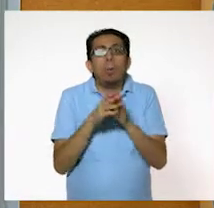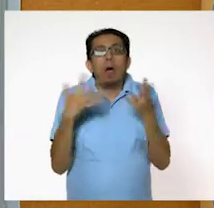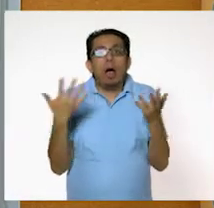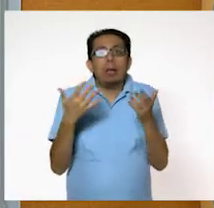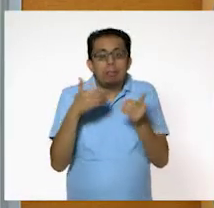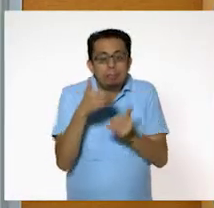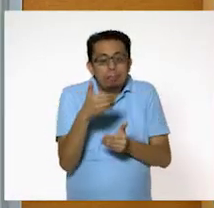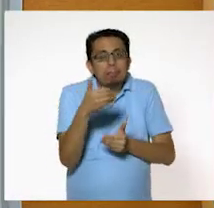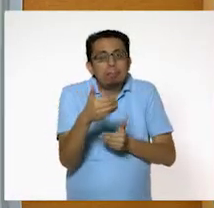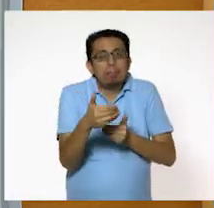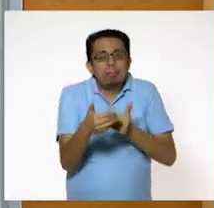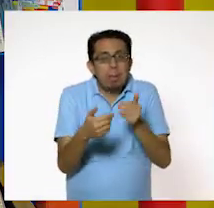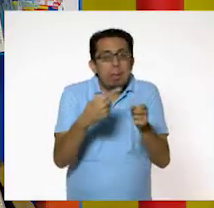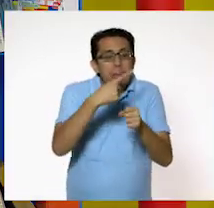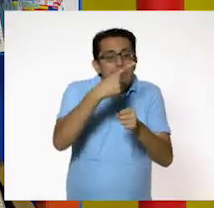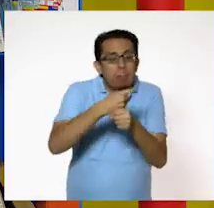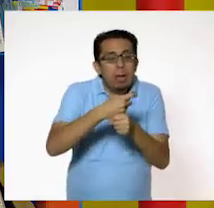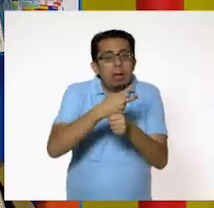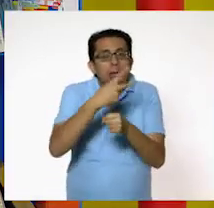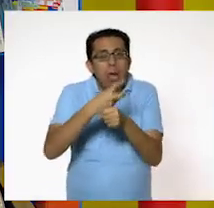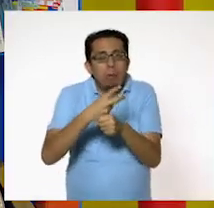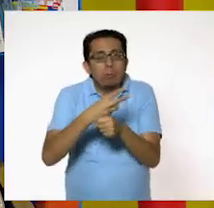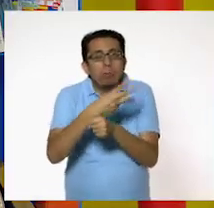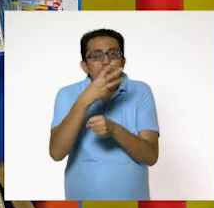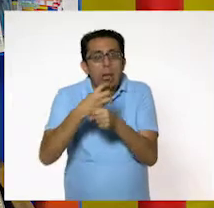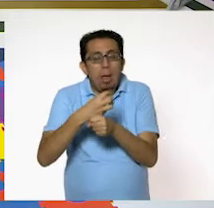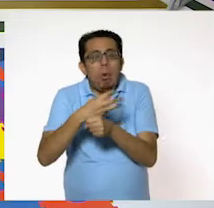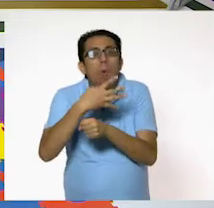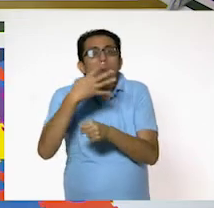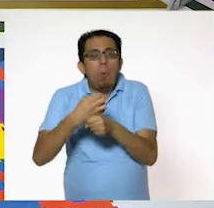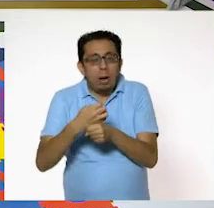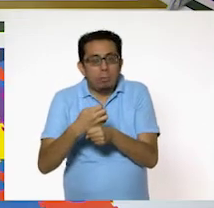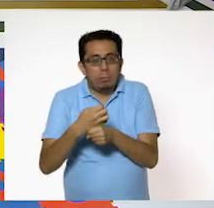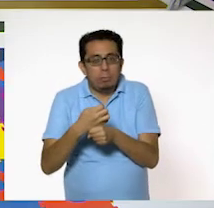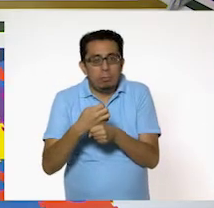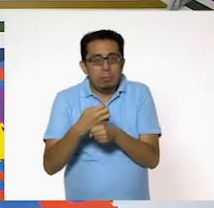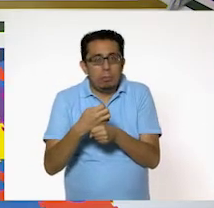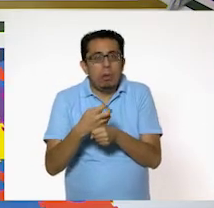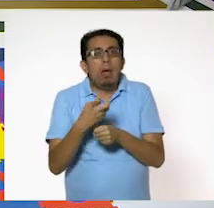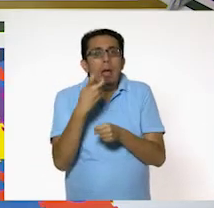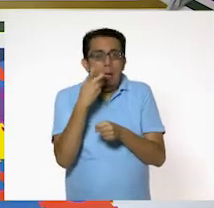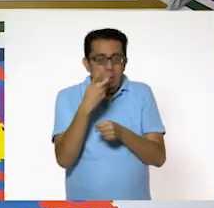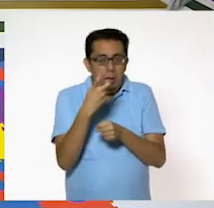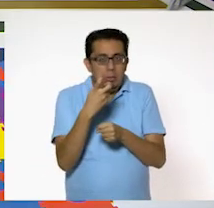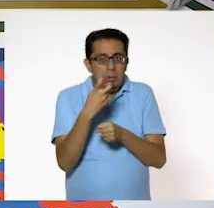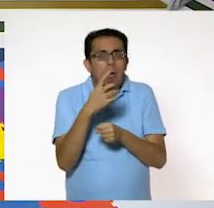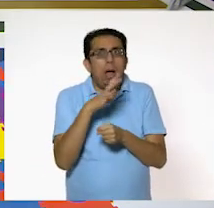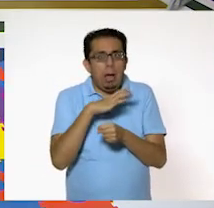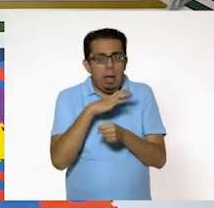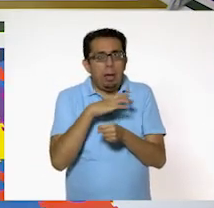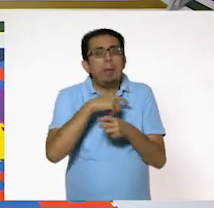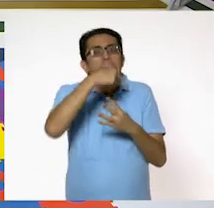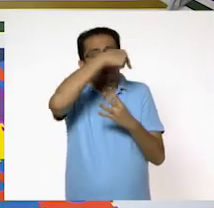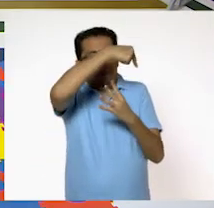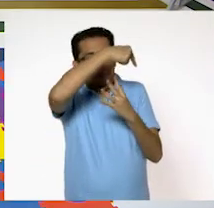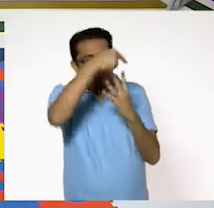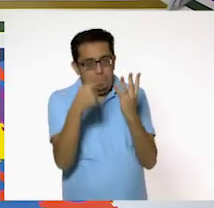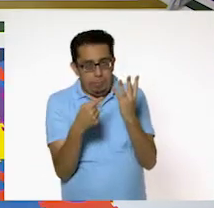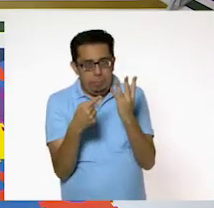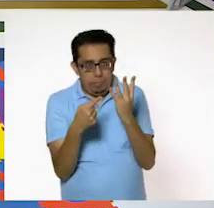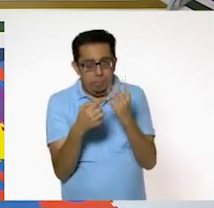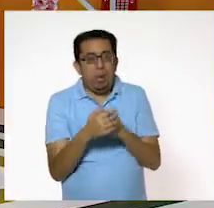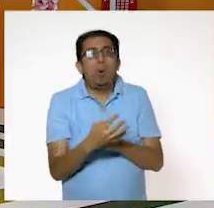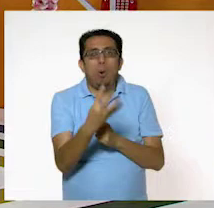procedimiento. Y los pasos a seguir. ¿Qué consta de los pasos a seguir? Que en este caso son 4. Exacto.